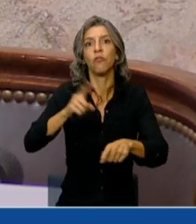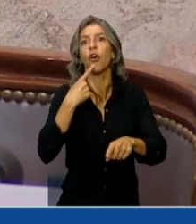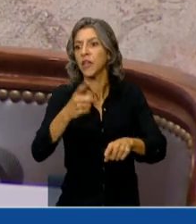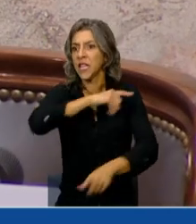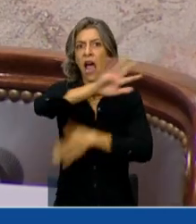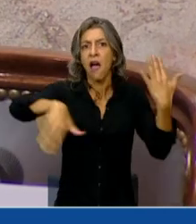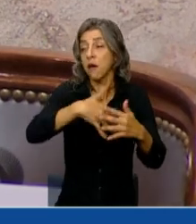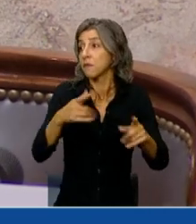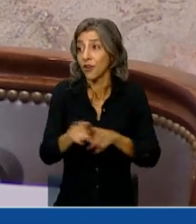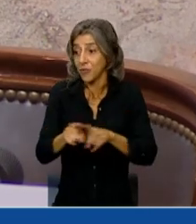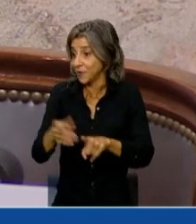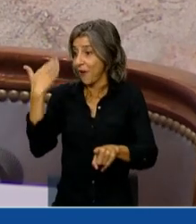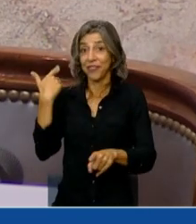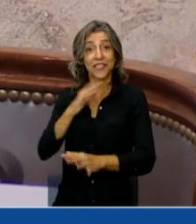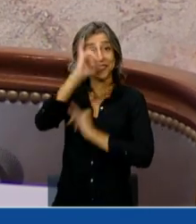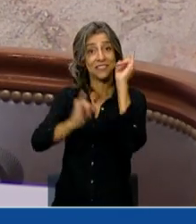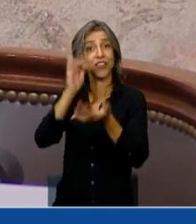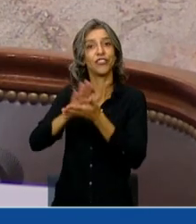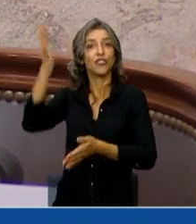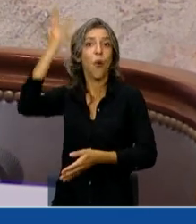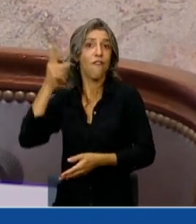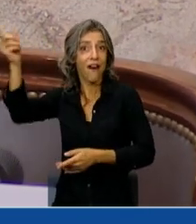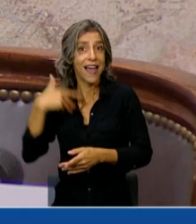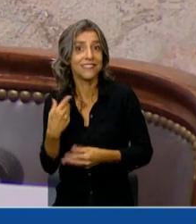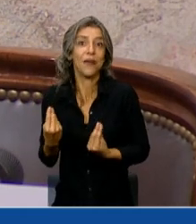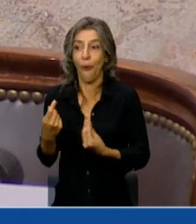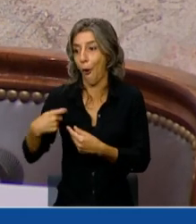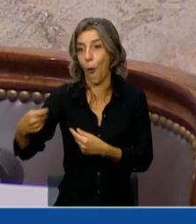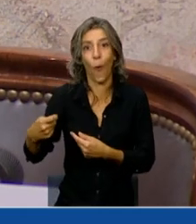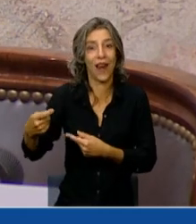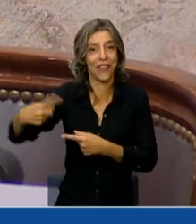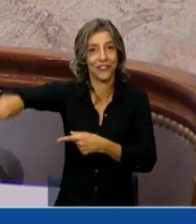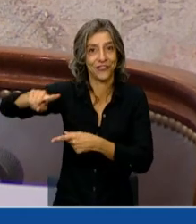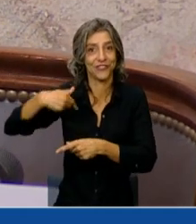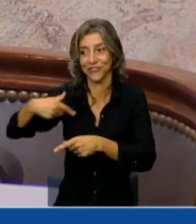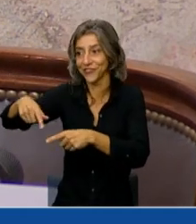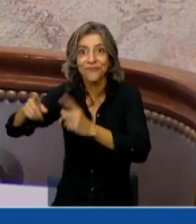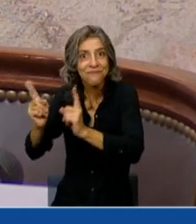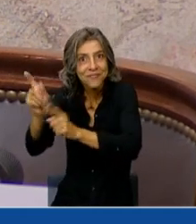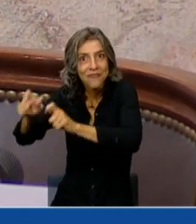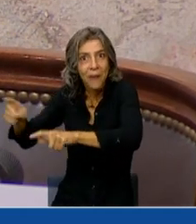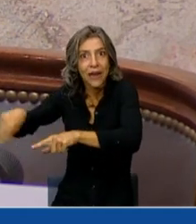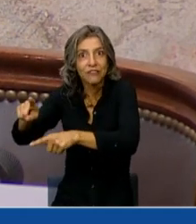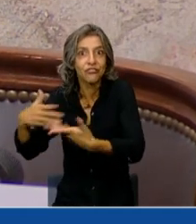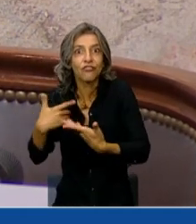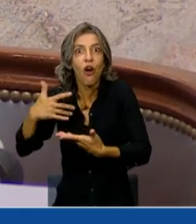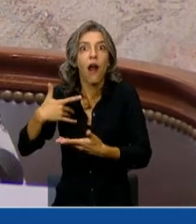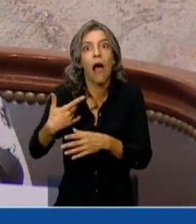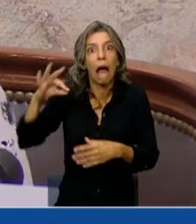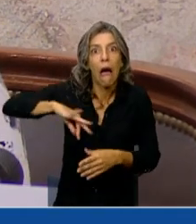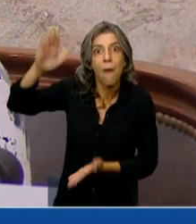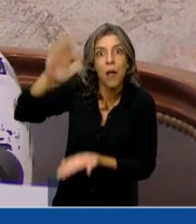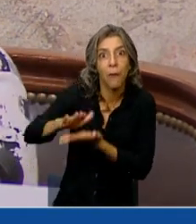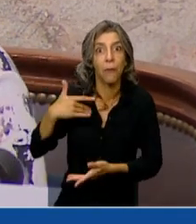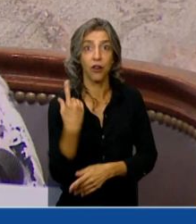Francia contra la reforma jubilatoria y con lo que vamos a mencionar avanzada esta sesión en relación al nuevo saqueo